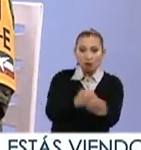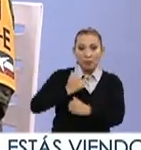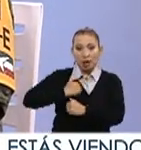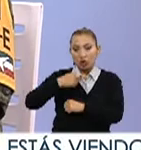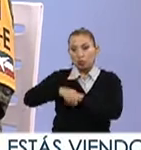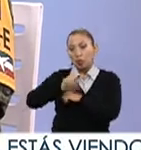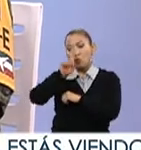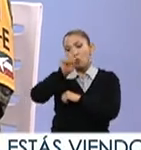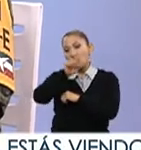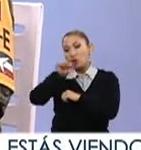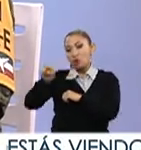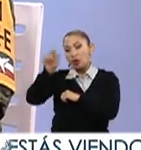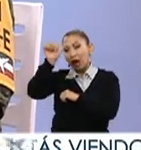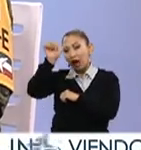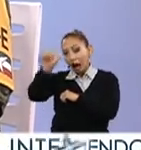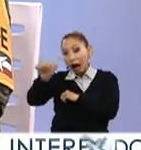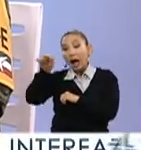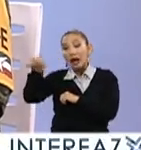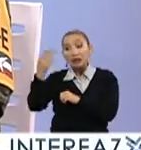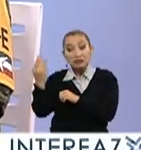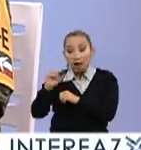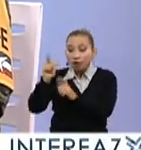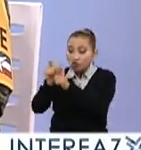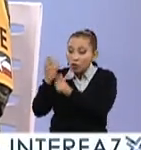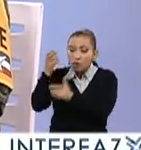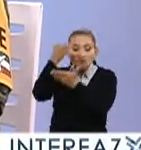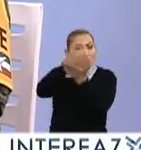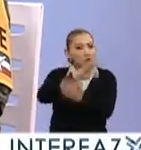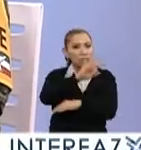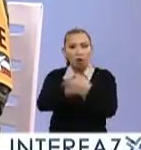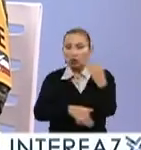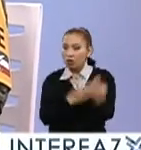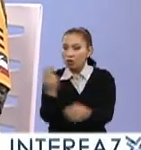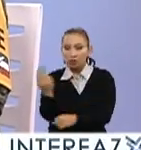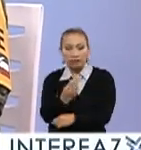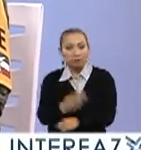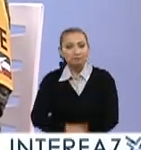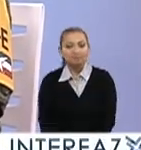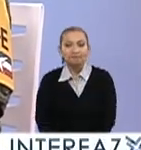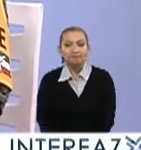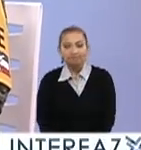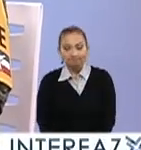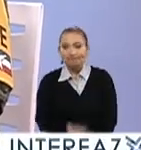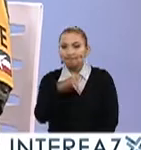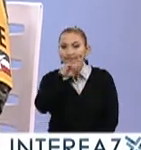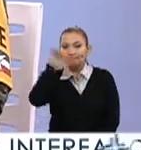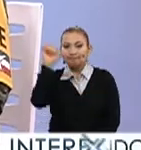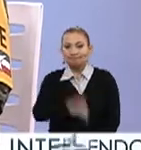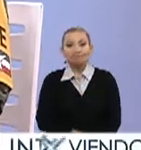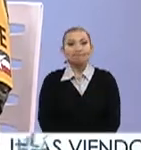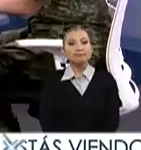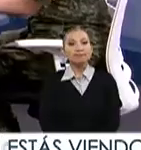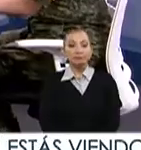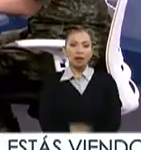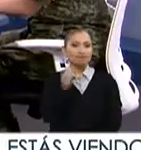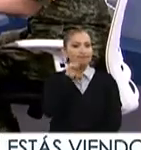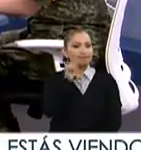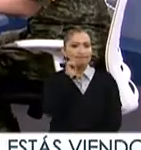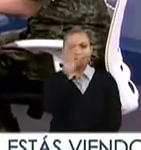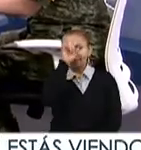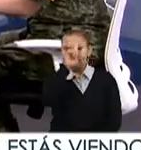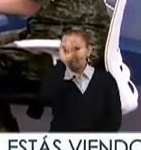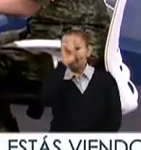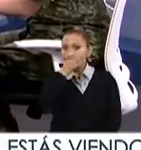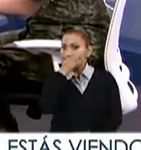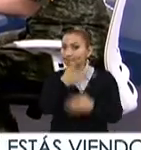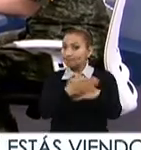Militar 1 Guiona, el que sea necesario, todos los disponibles si es necesario. de forma inmediata. Pues sí. Pero bueno, como siempre, la